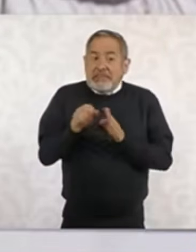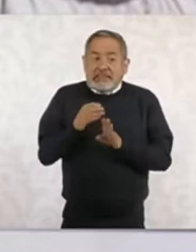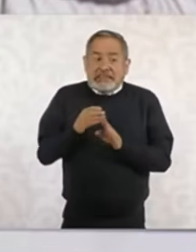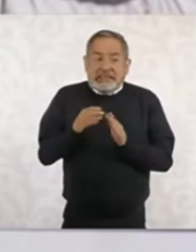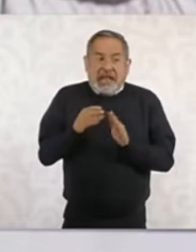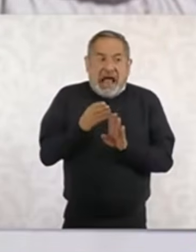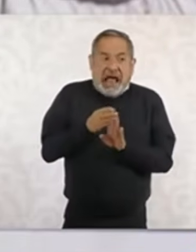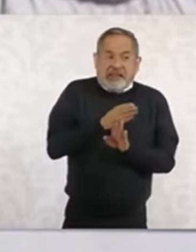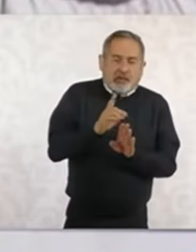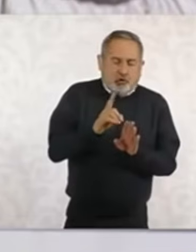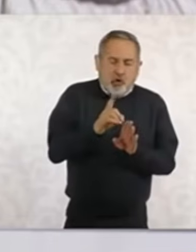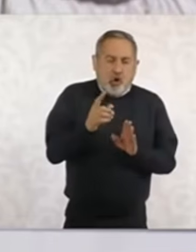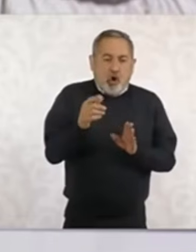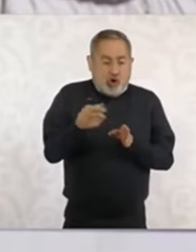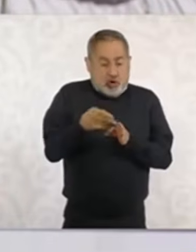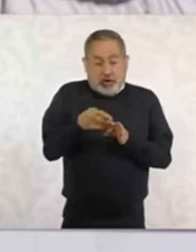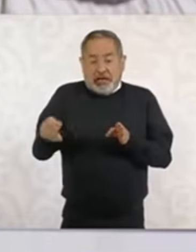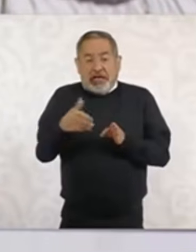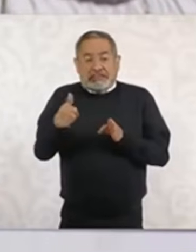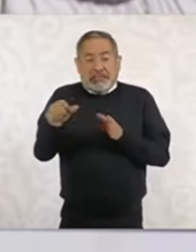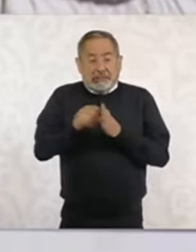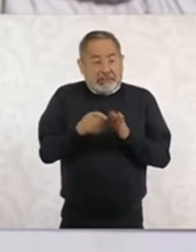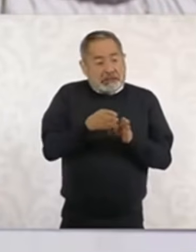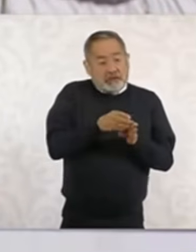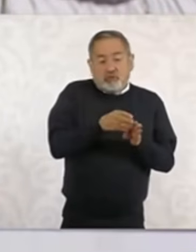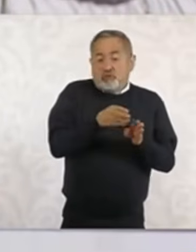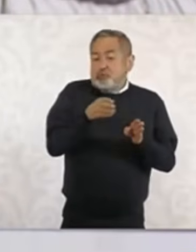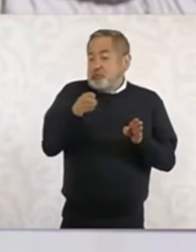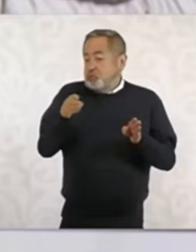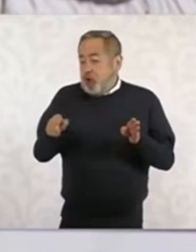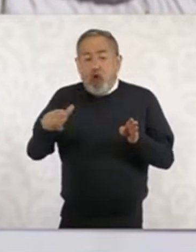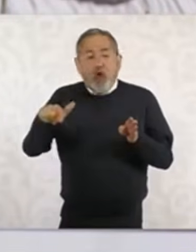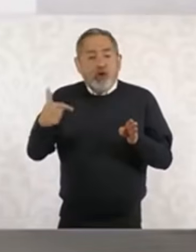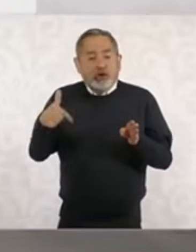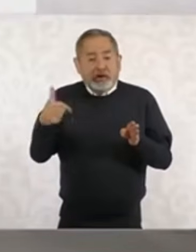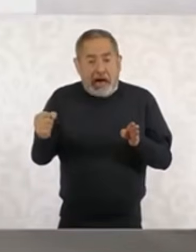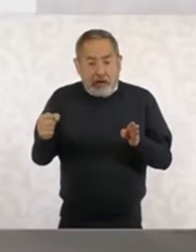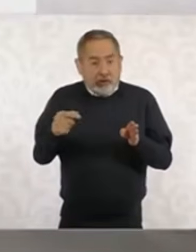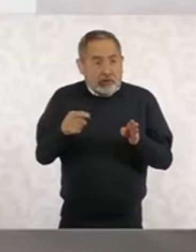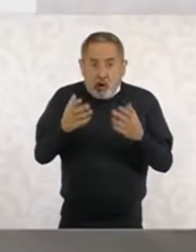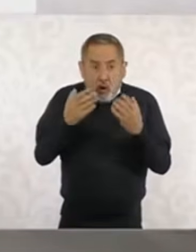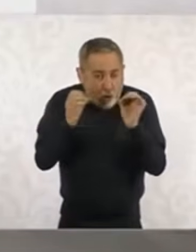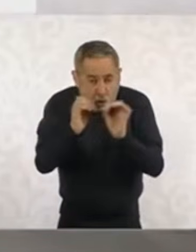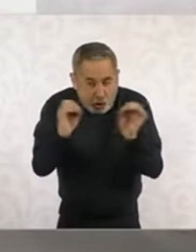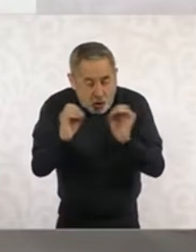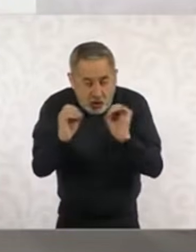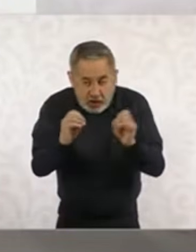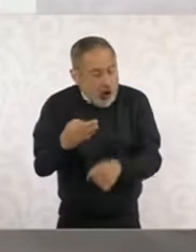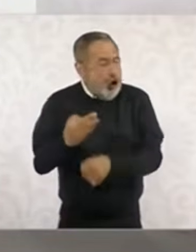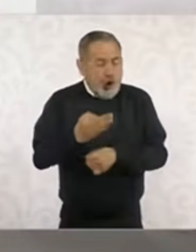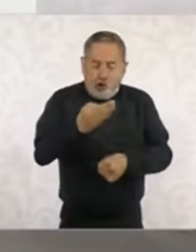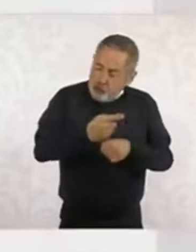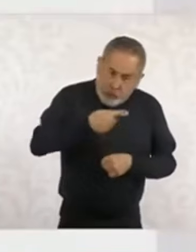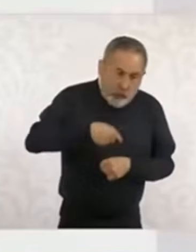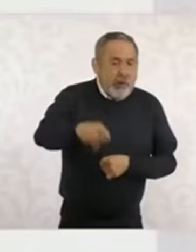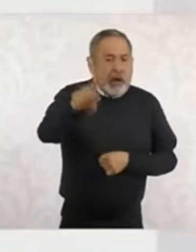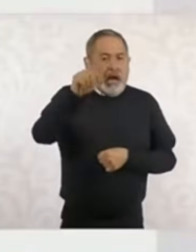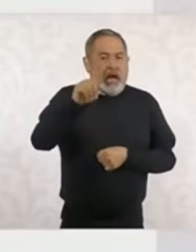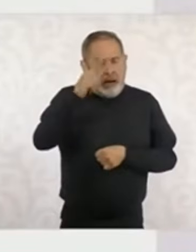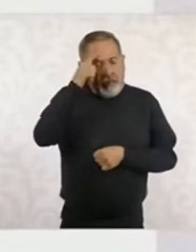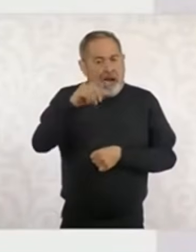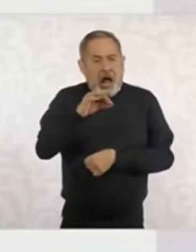6 meses hasta los 12 años, si no han recibido su primera dosis, acudan al centro de salud